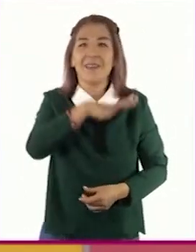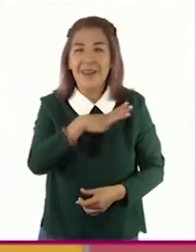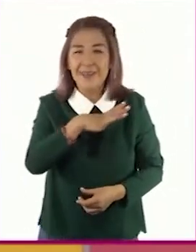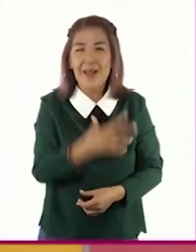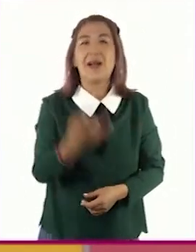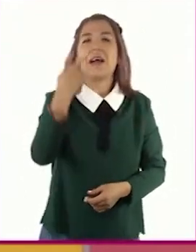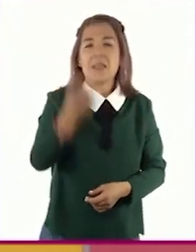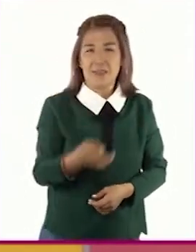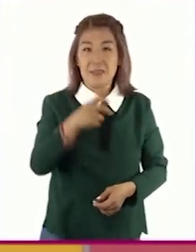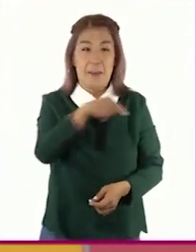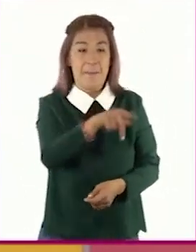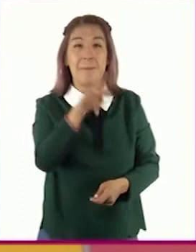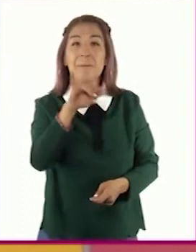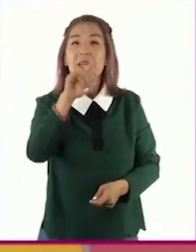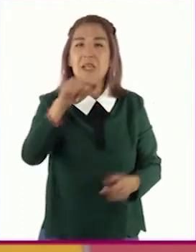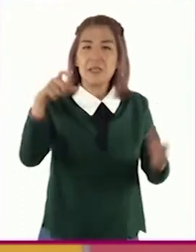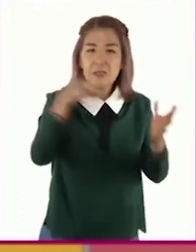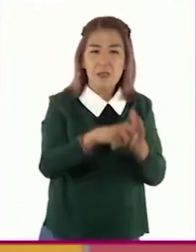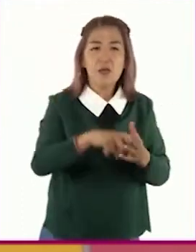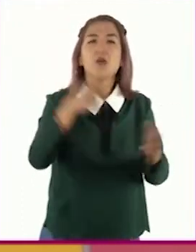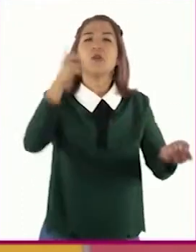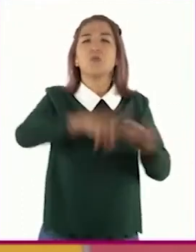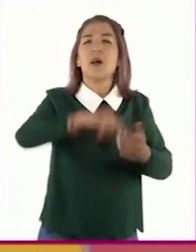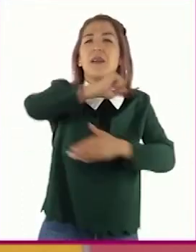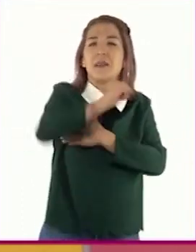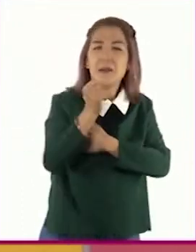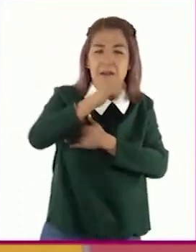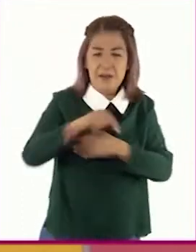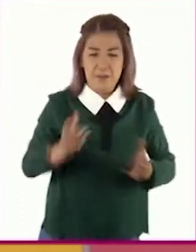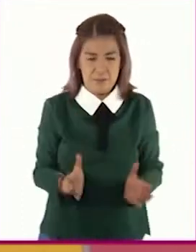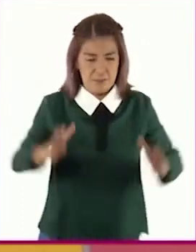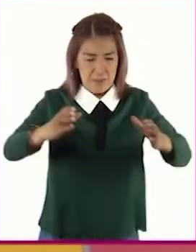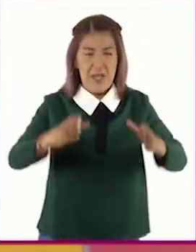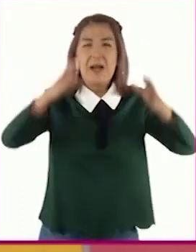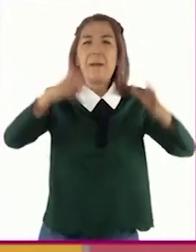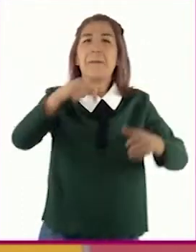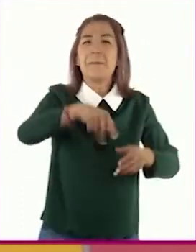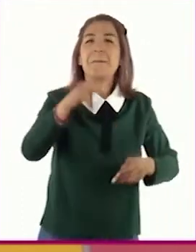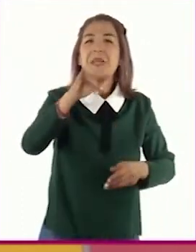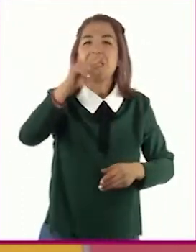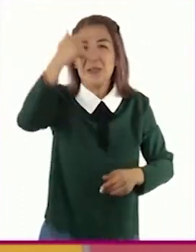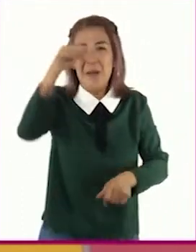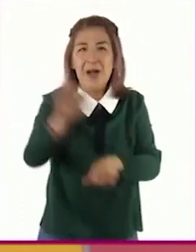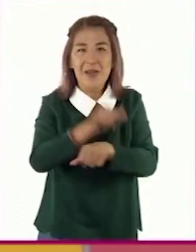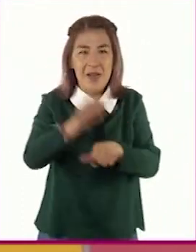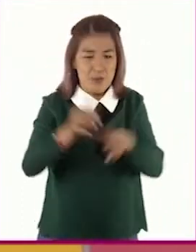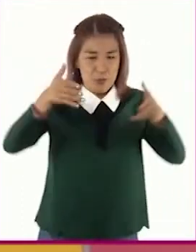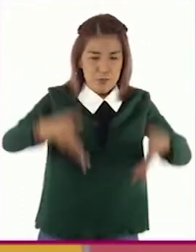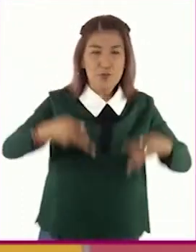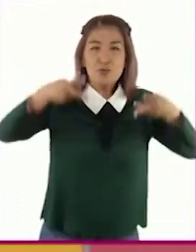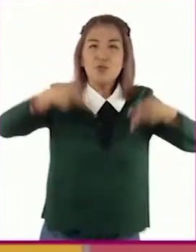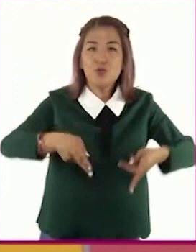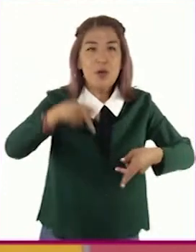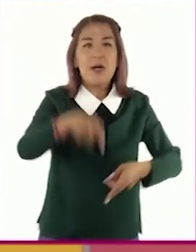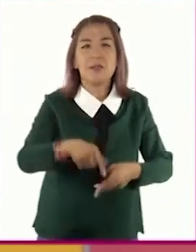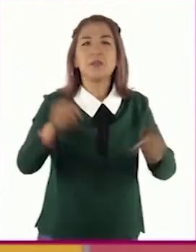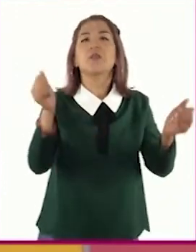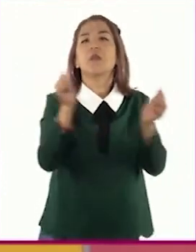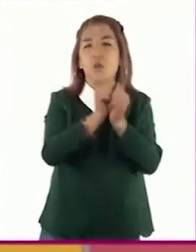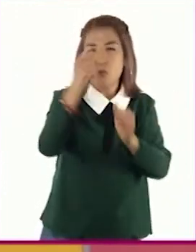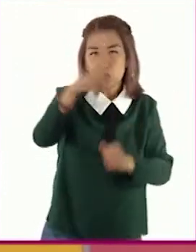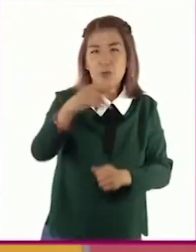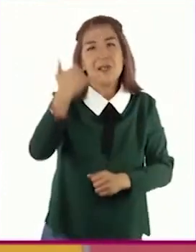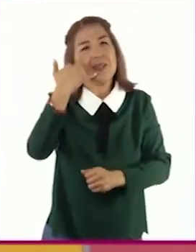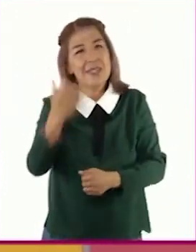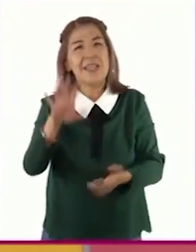particular, bueno, los acumuladores de los automóviles pues son grandisísimos, pero nuestros dispositivos electrónicos